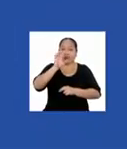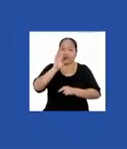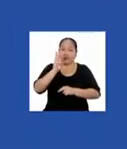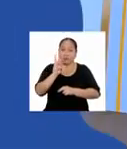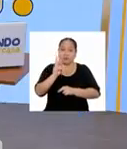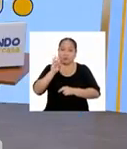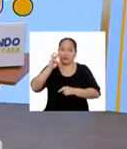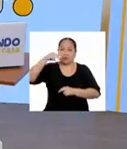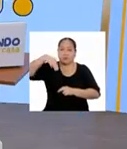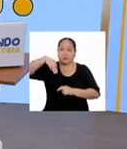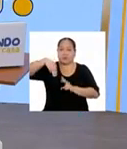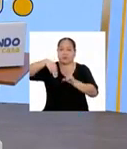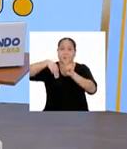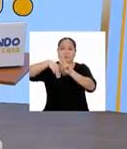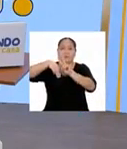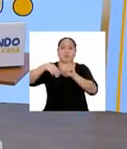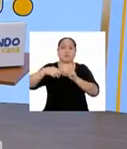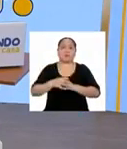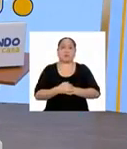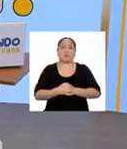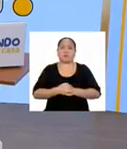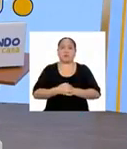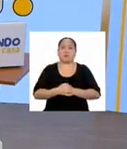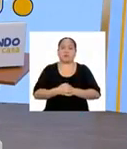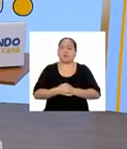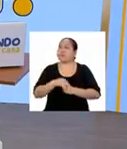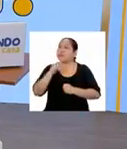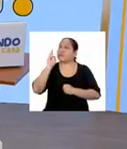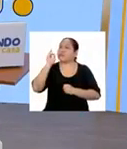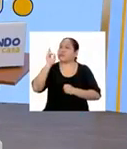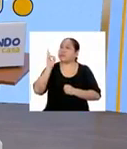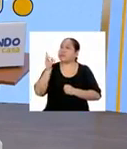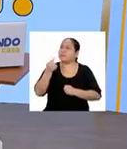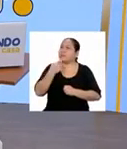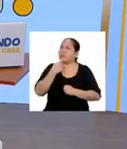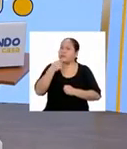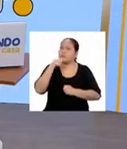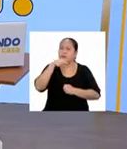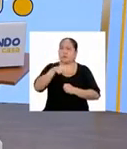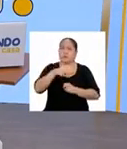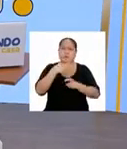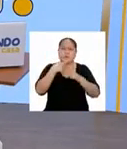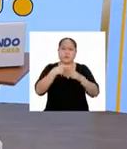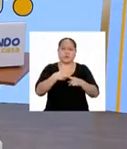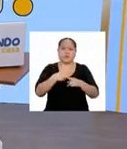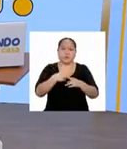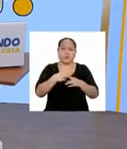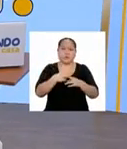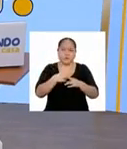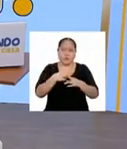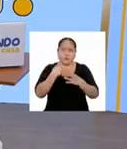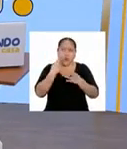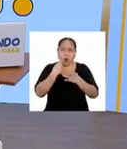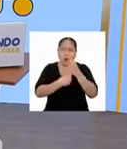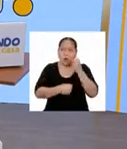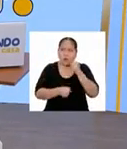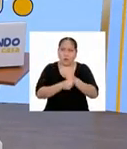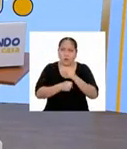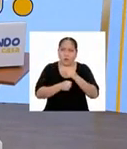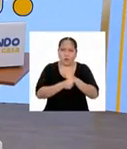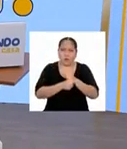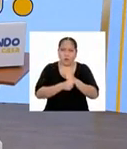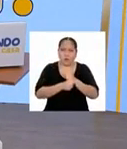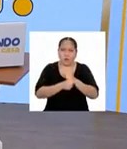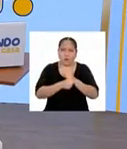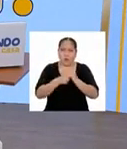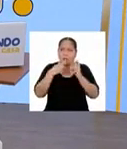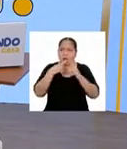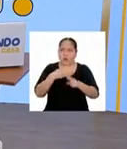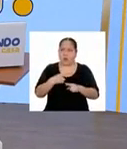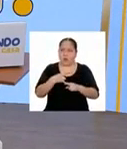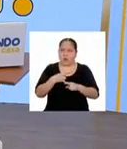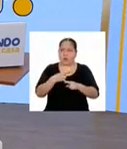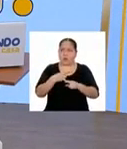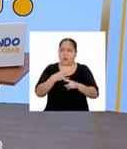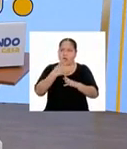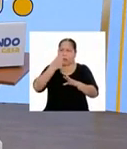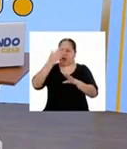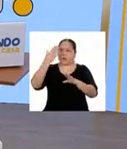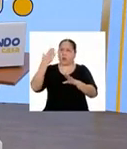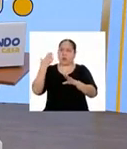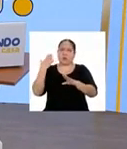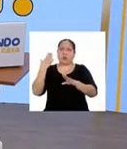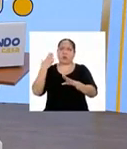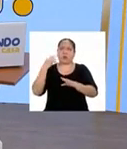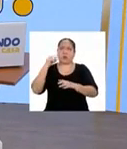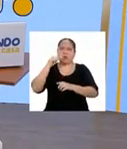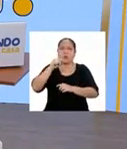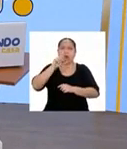cuadrados. Pero, profe, ¿ese resultado es confiable? En nuestro cálculo anterior, sin usar la fórmula,